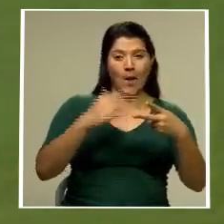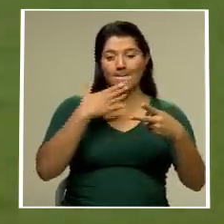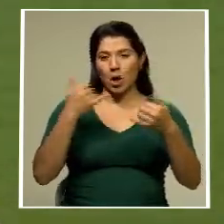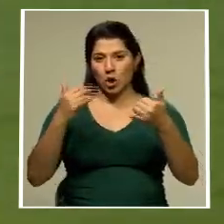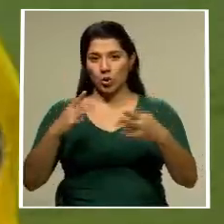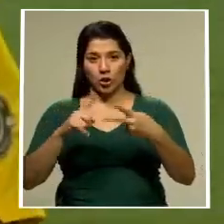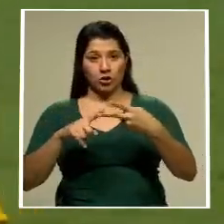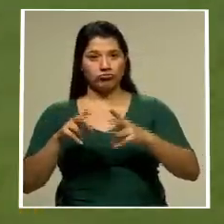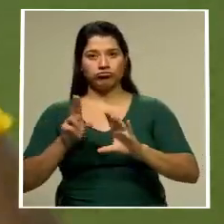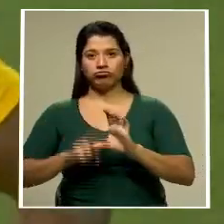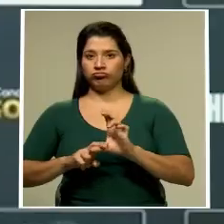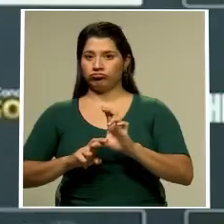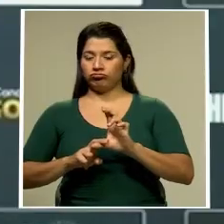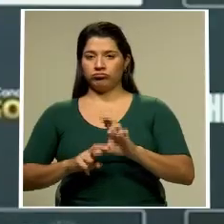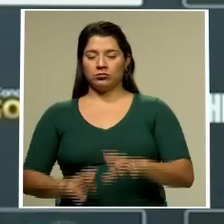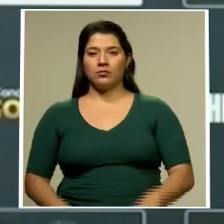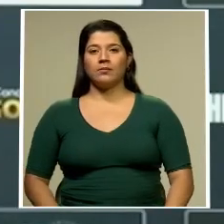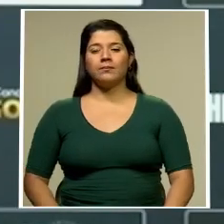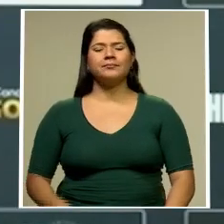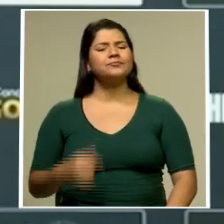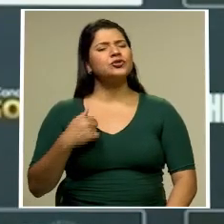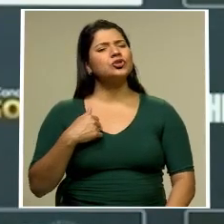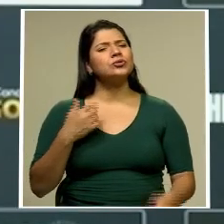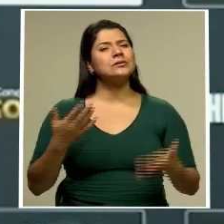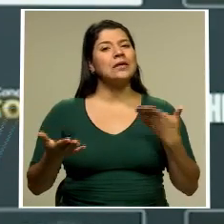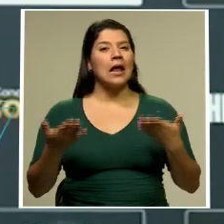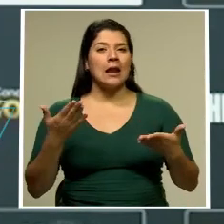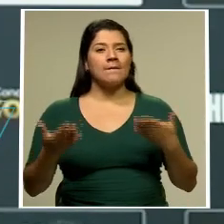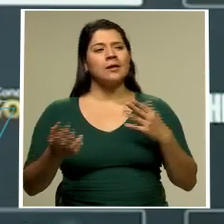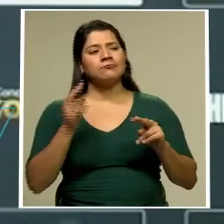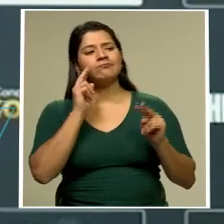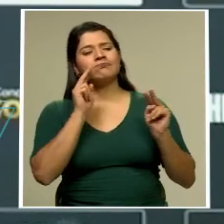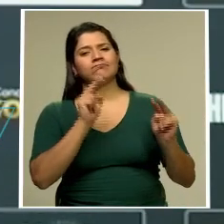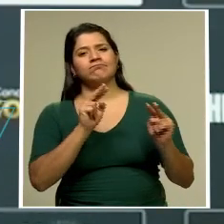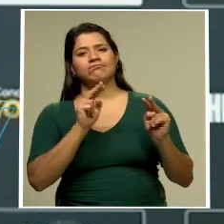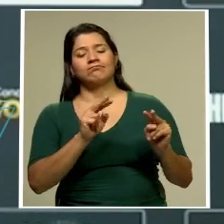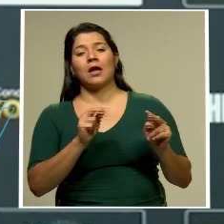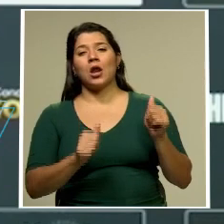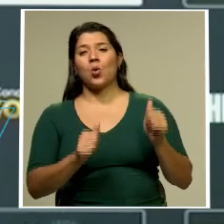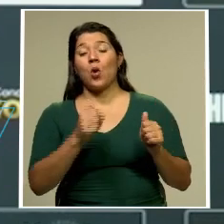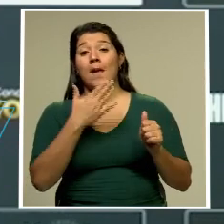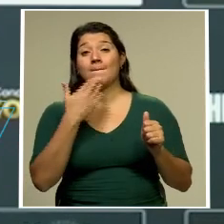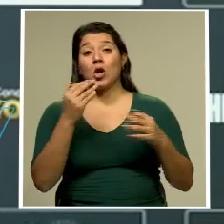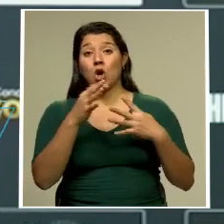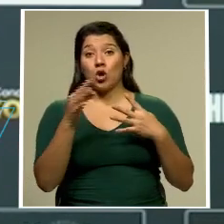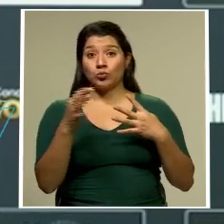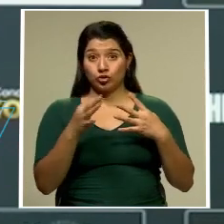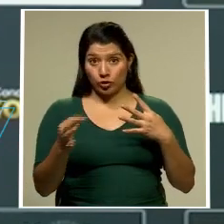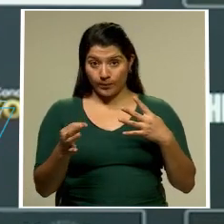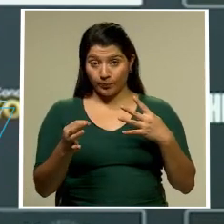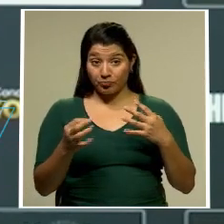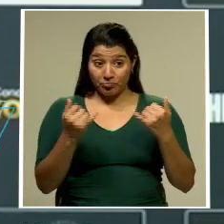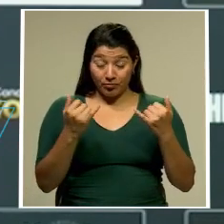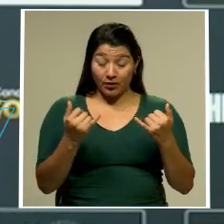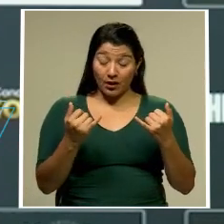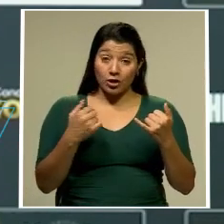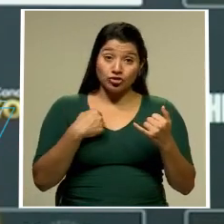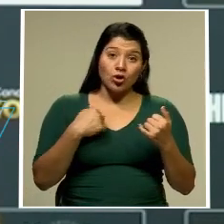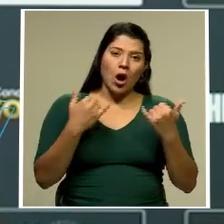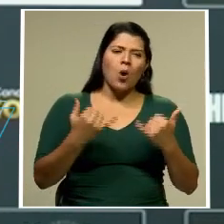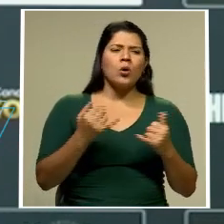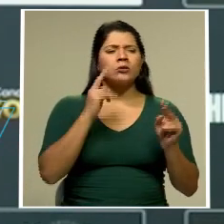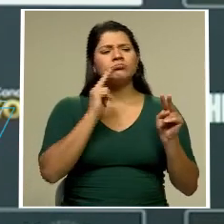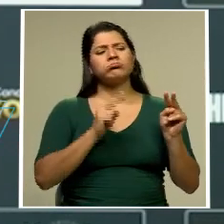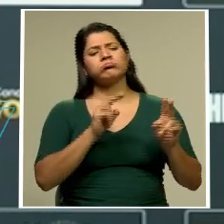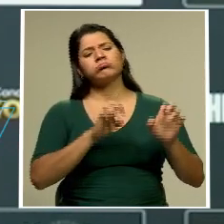en el banquillo. Muy seguramente voy a mirar cuáles son las mejores opciones. No solamente en esto es de pensar quién jugó